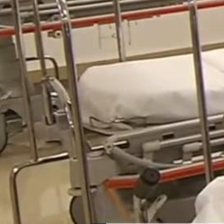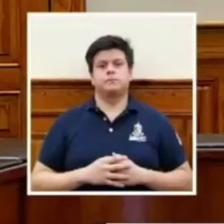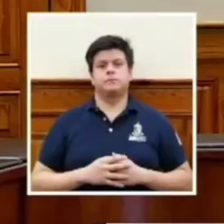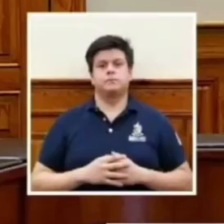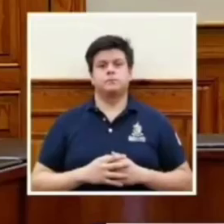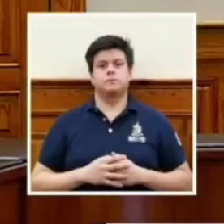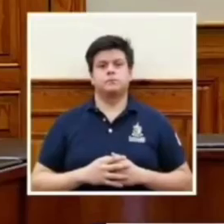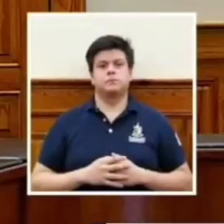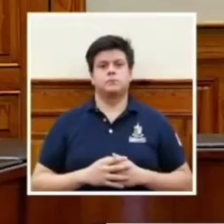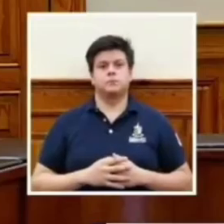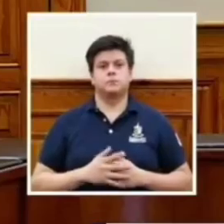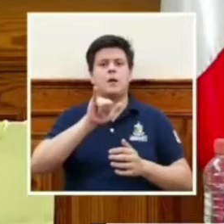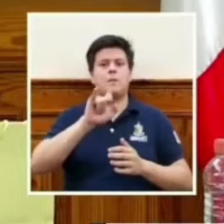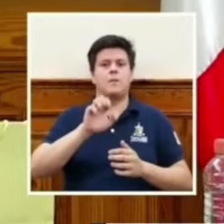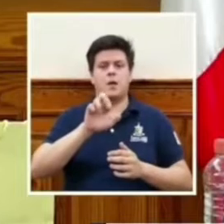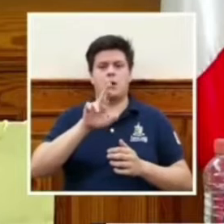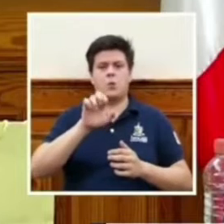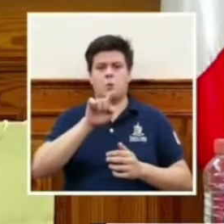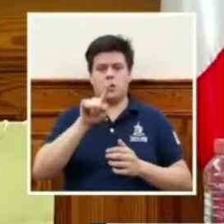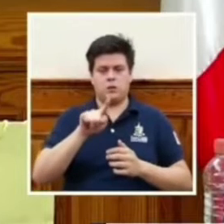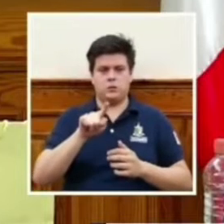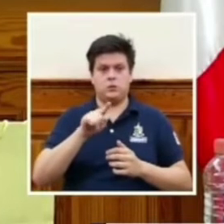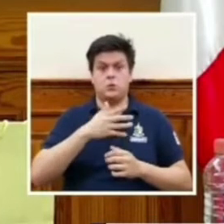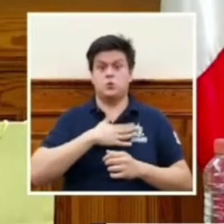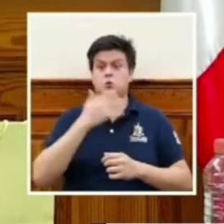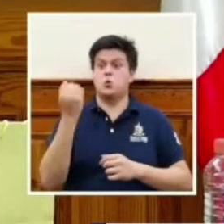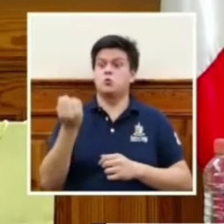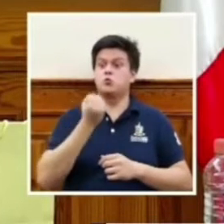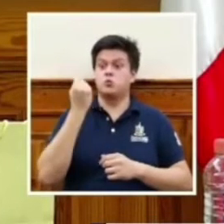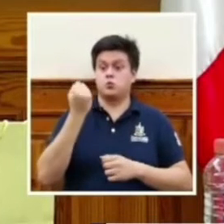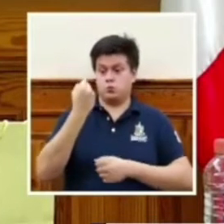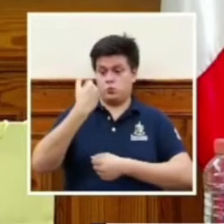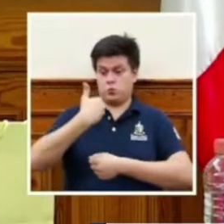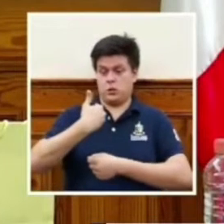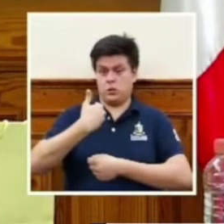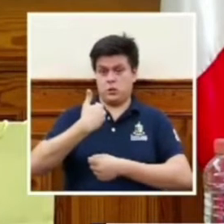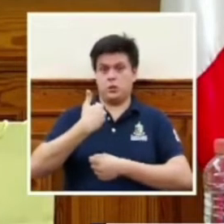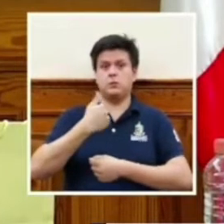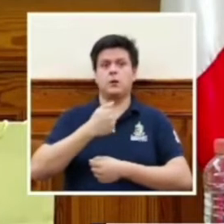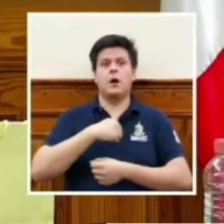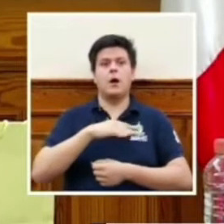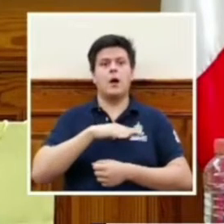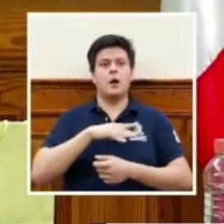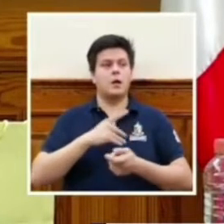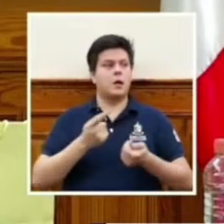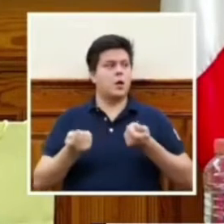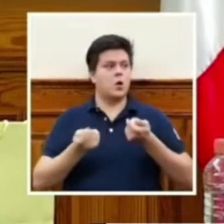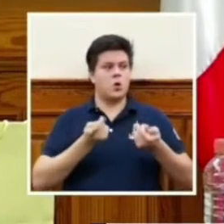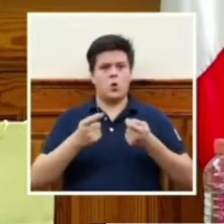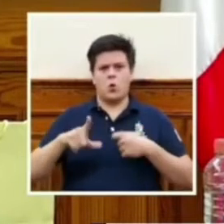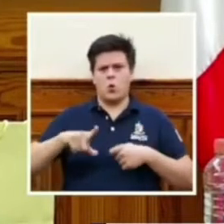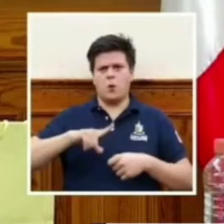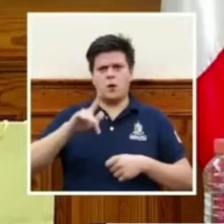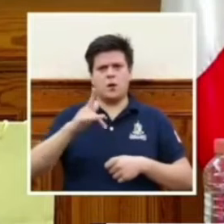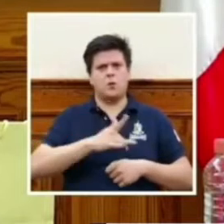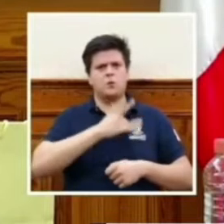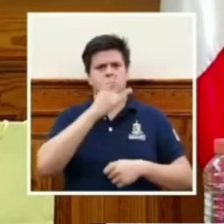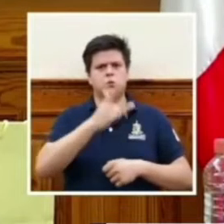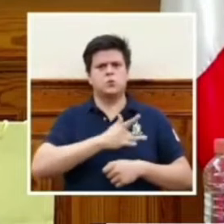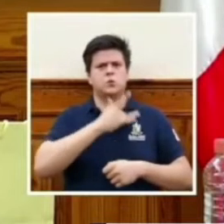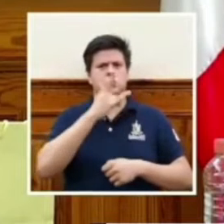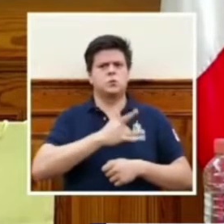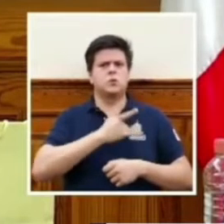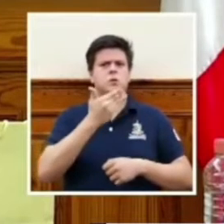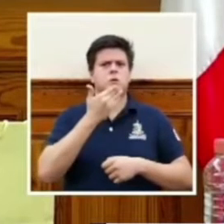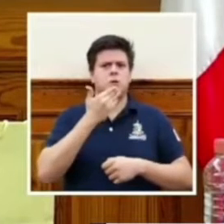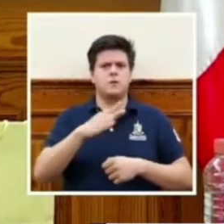secretario de Salud, Manuel de la Oca Basso. Que tuve la fortuna de tener un gobernador sensible,